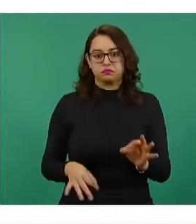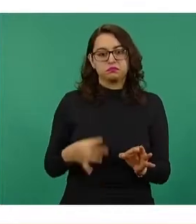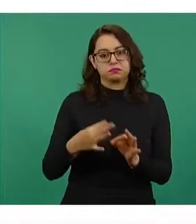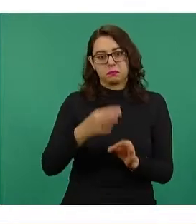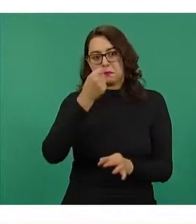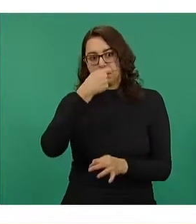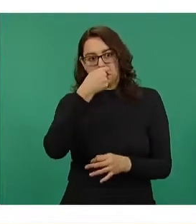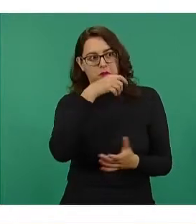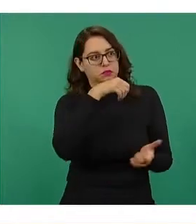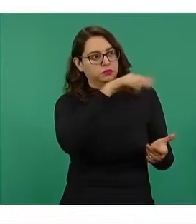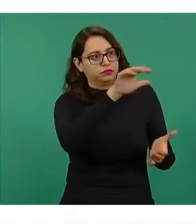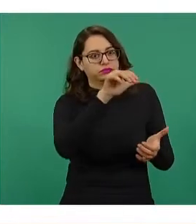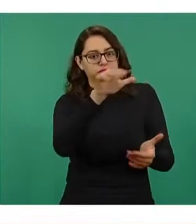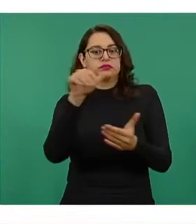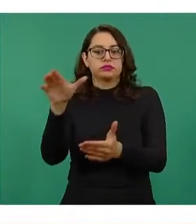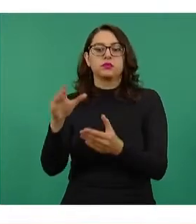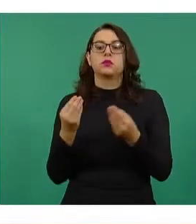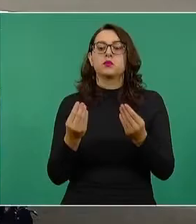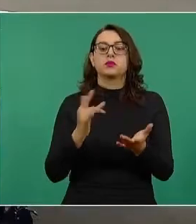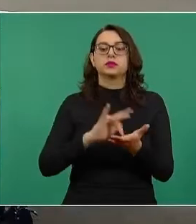gracias.